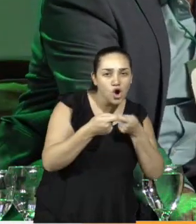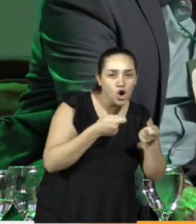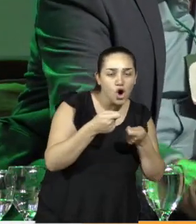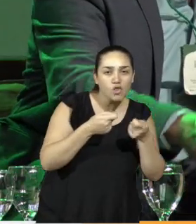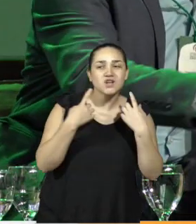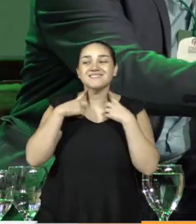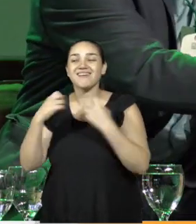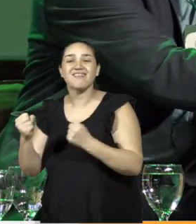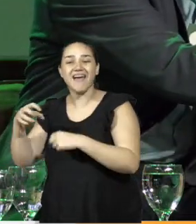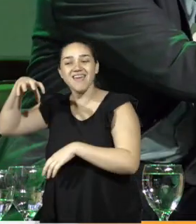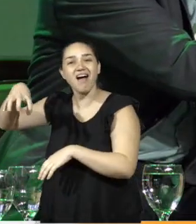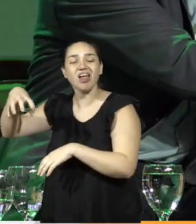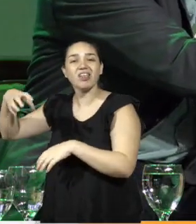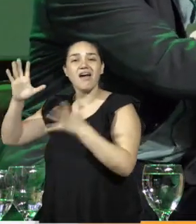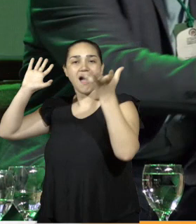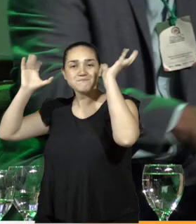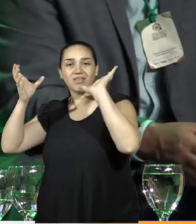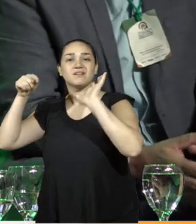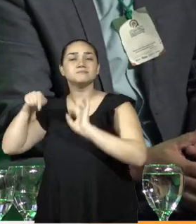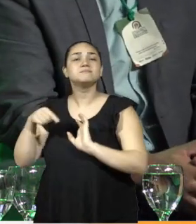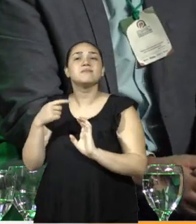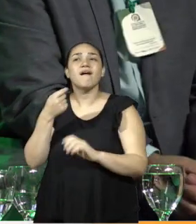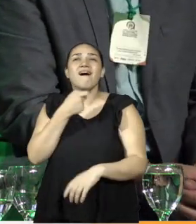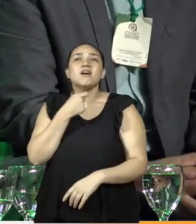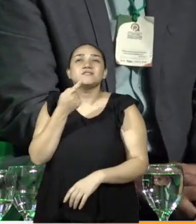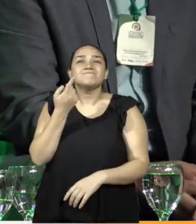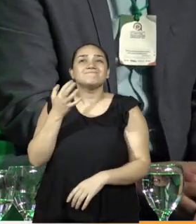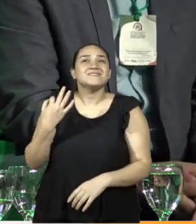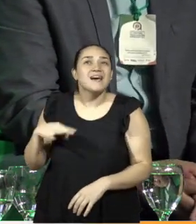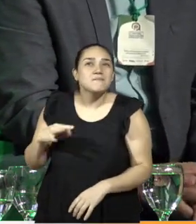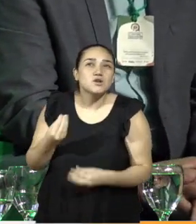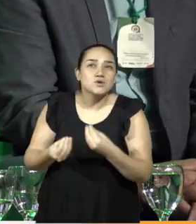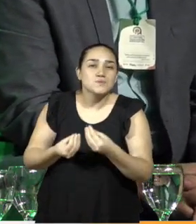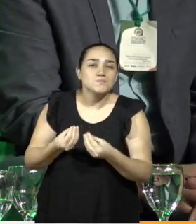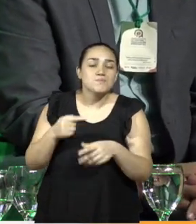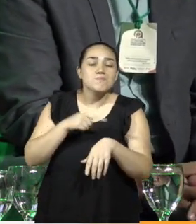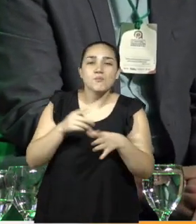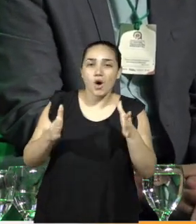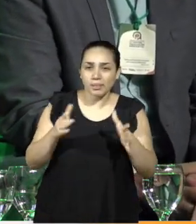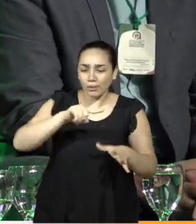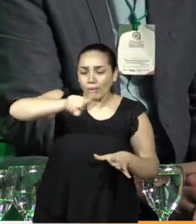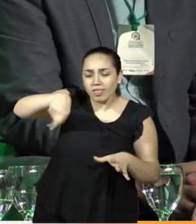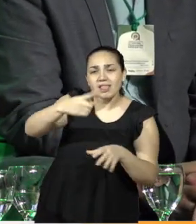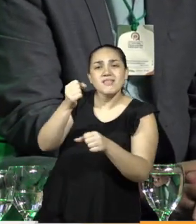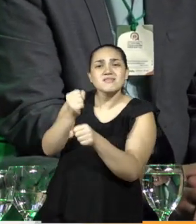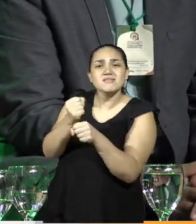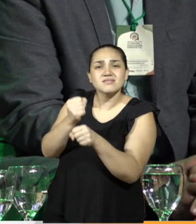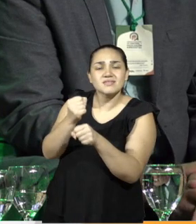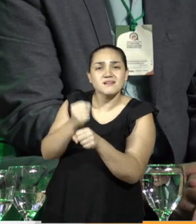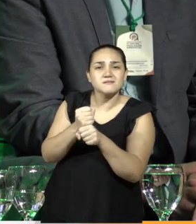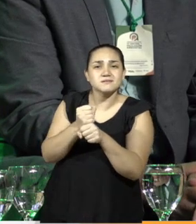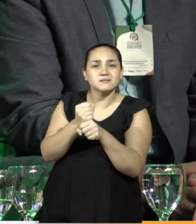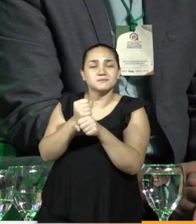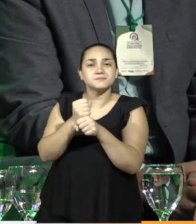Secretaría de Ambiente. Quería saber, habías hecho mención hace un momento que ustedes trabajan, el organismo